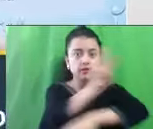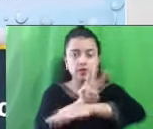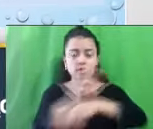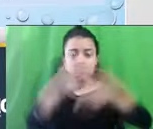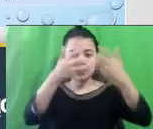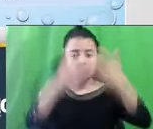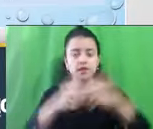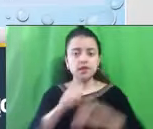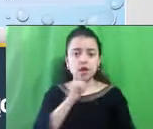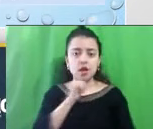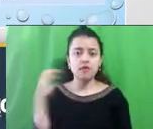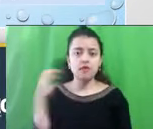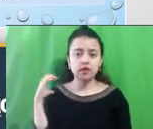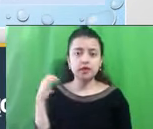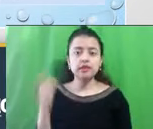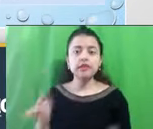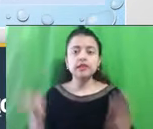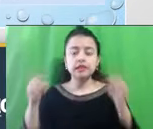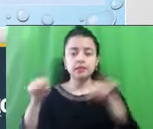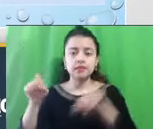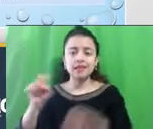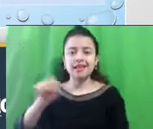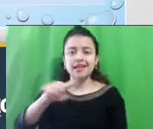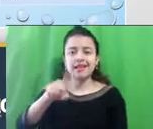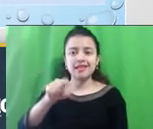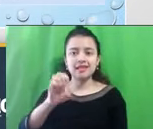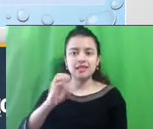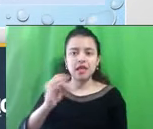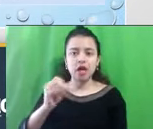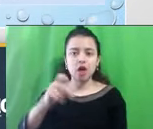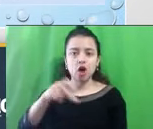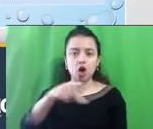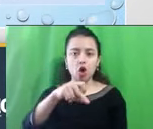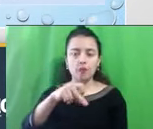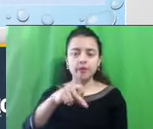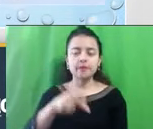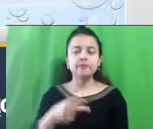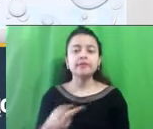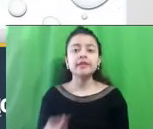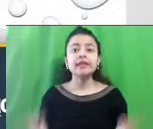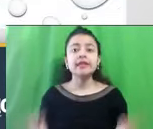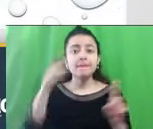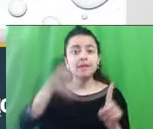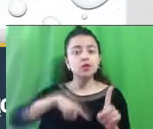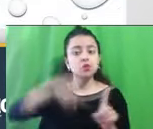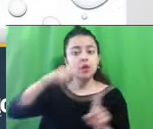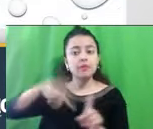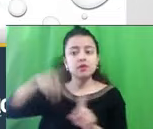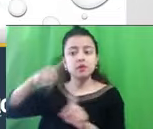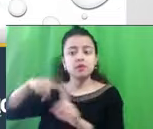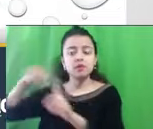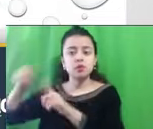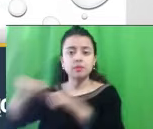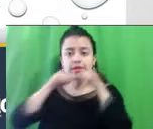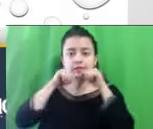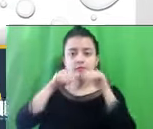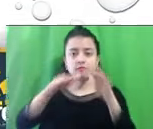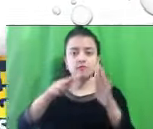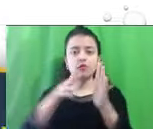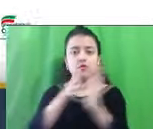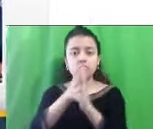el SECOP, y también mensualmente hacemos los informes, los rendimos a la Contraloría,